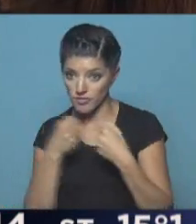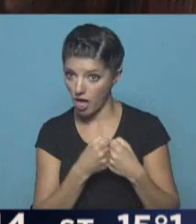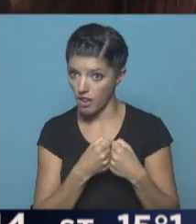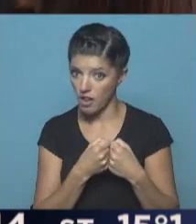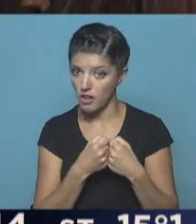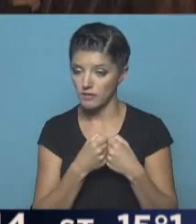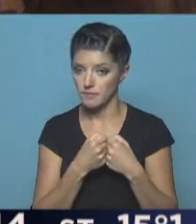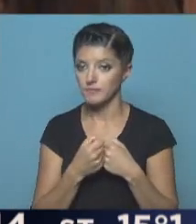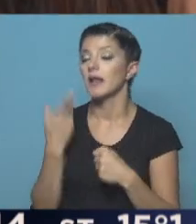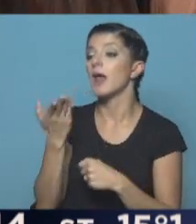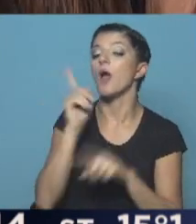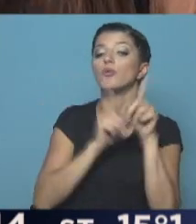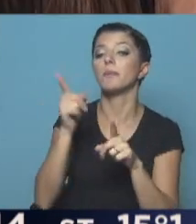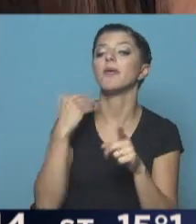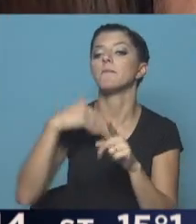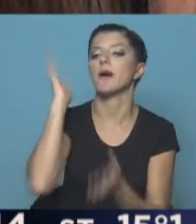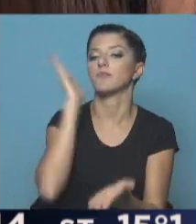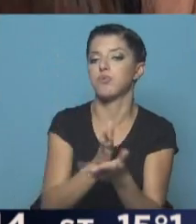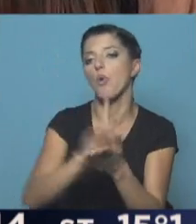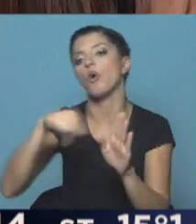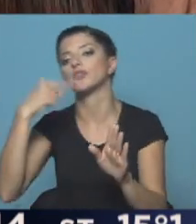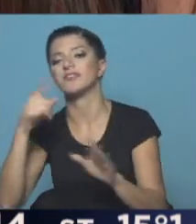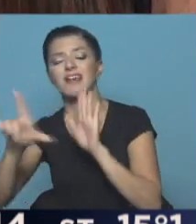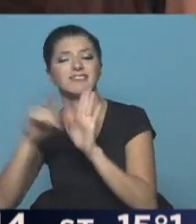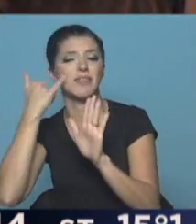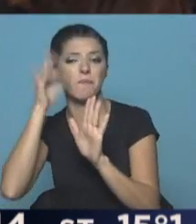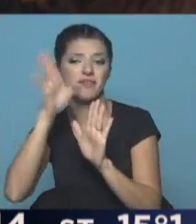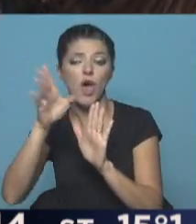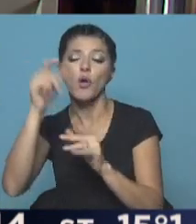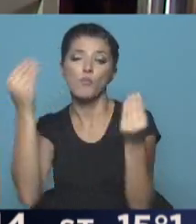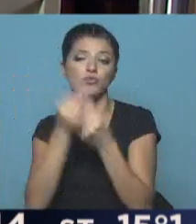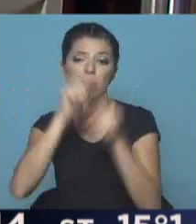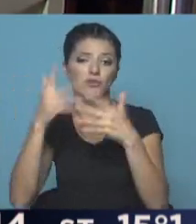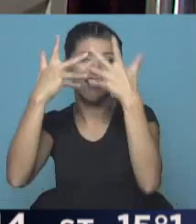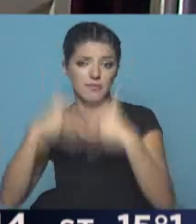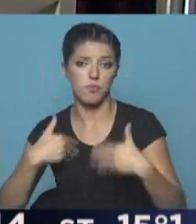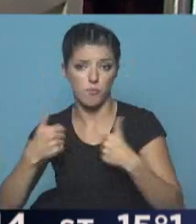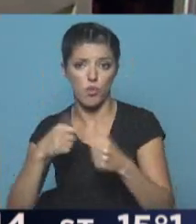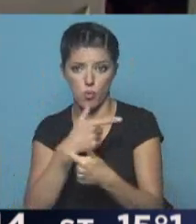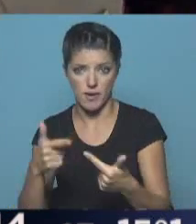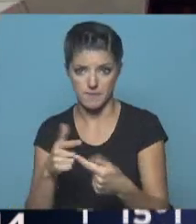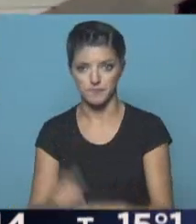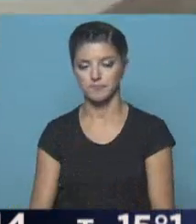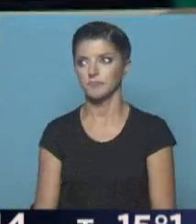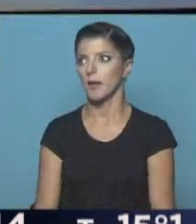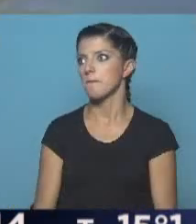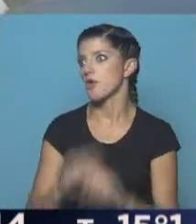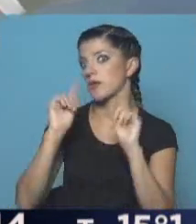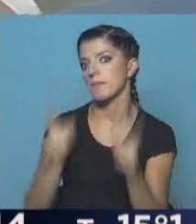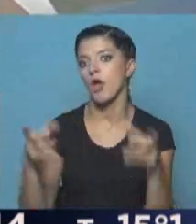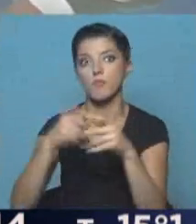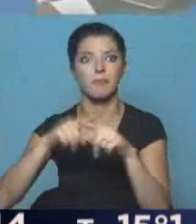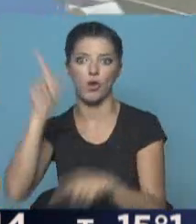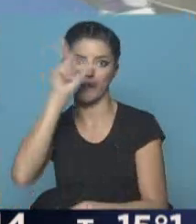piden más dureza o quienes dicen que la ley es demasiado dura y va a dejar mucha gente sin cobertura. ¿Qué problemas tienen los propios republicanos también, ¿no? Con el presidente Trump